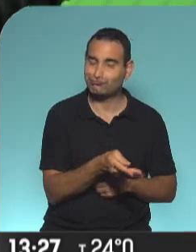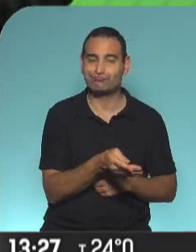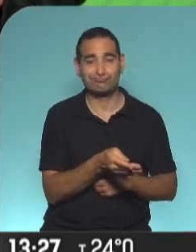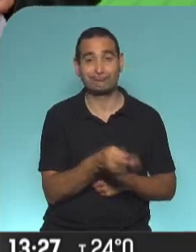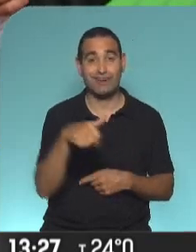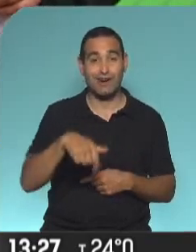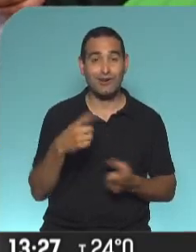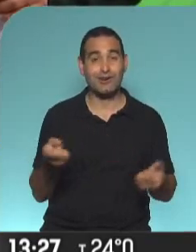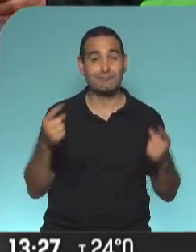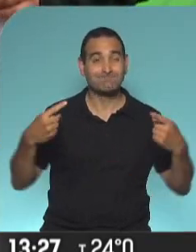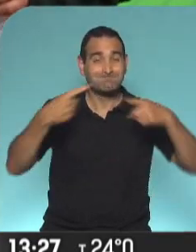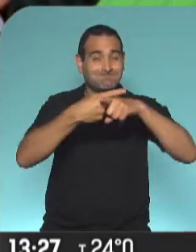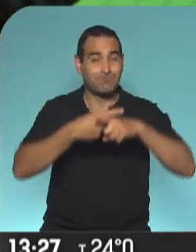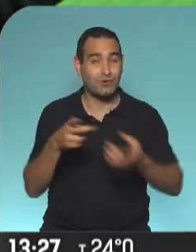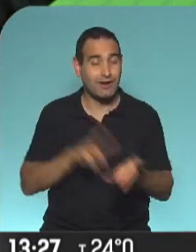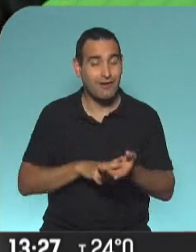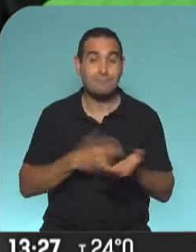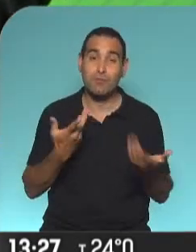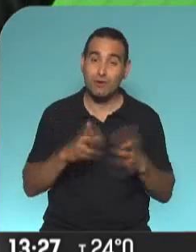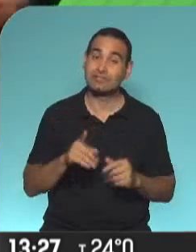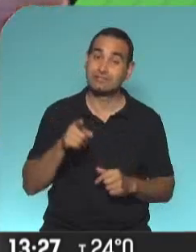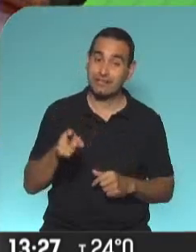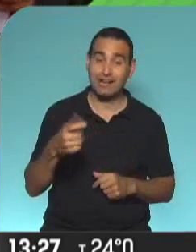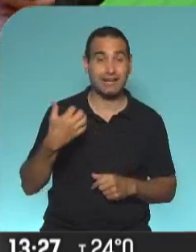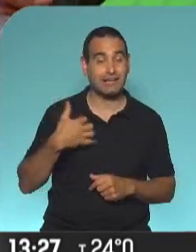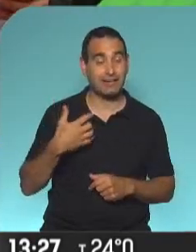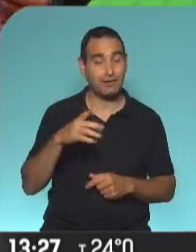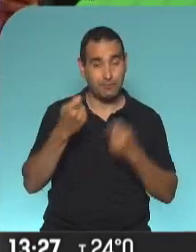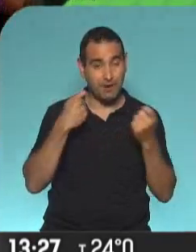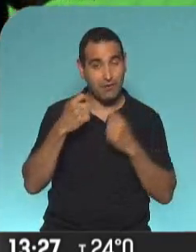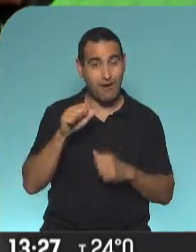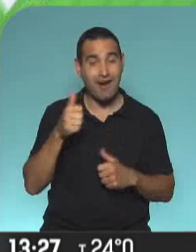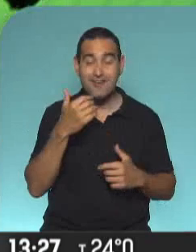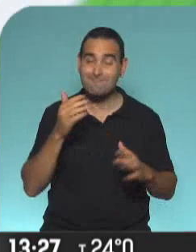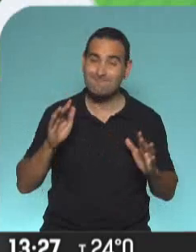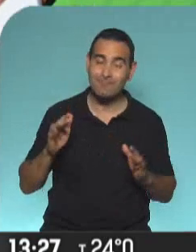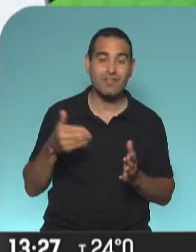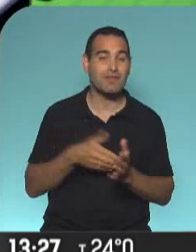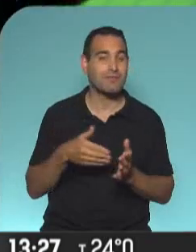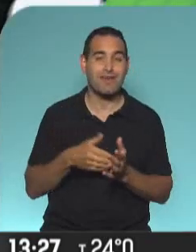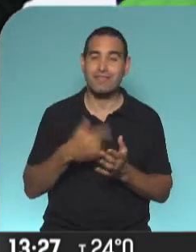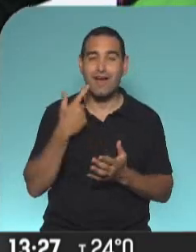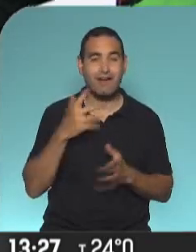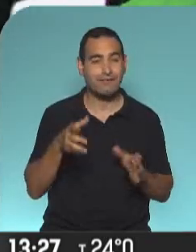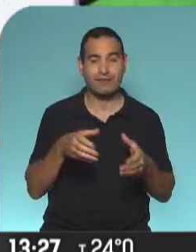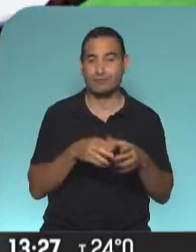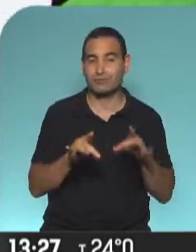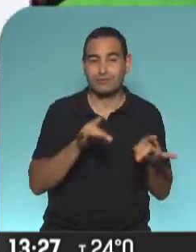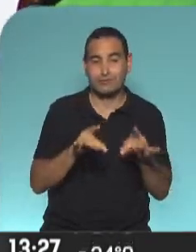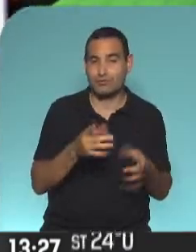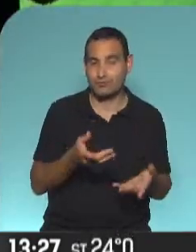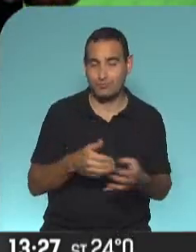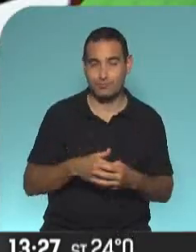más o menos, el equipo guaraní se la puede llegar a encontrar a Argentina, aunque siempre hablamos de lo mismo. Todo depende del seleccionado nacional,